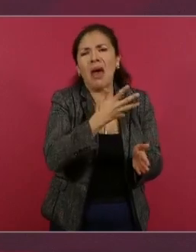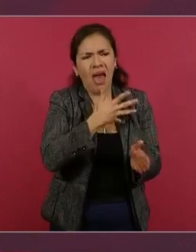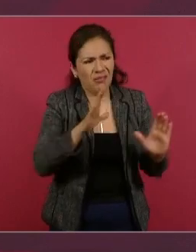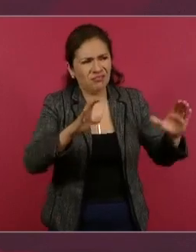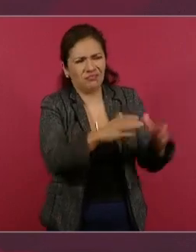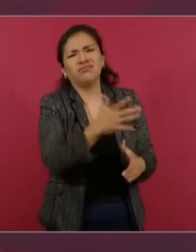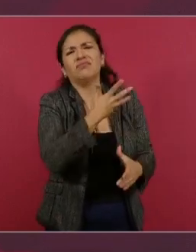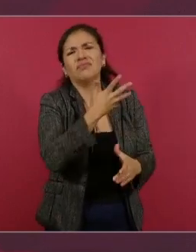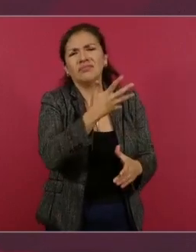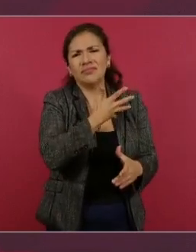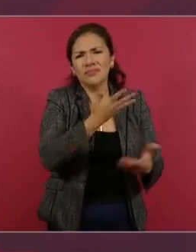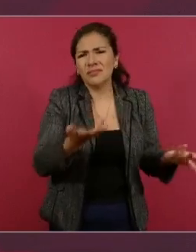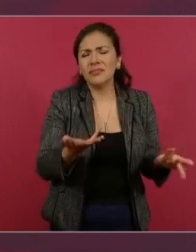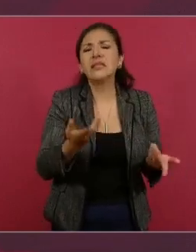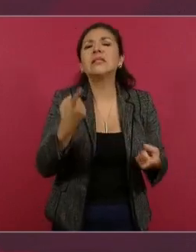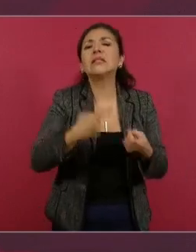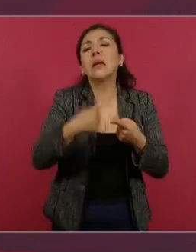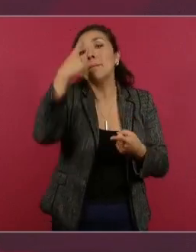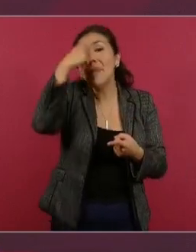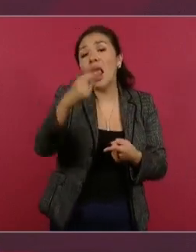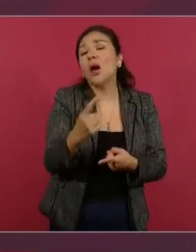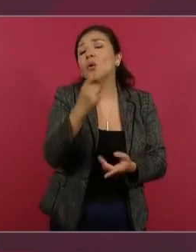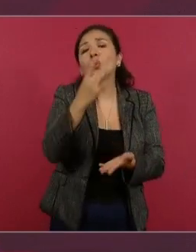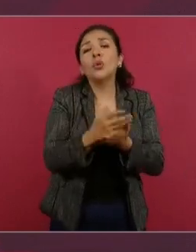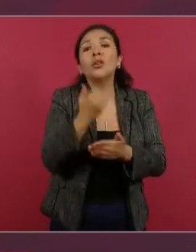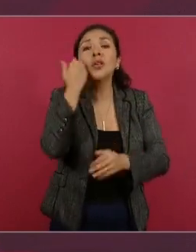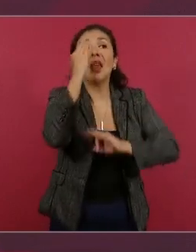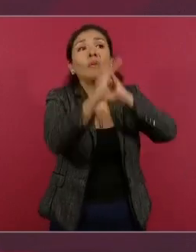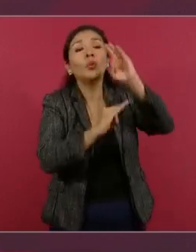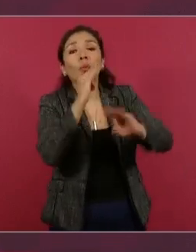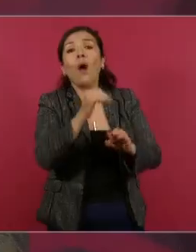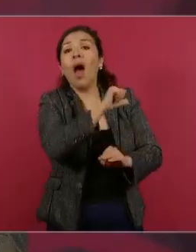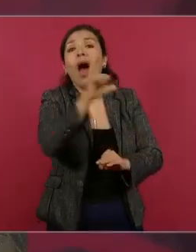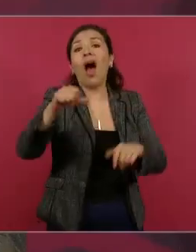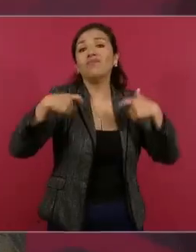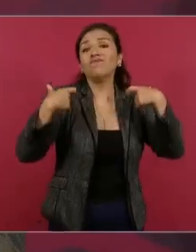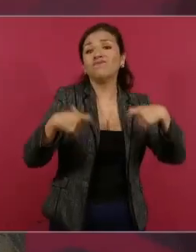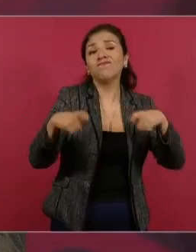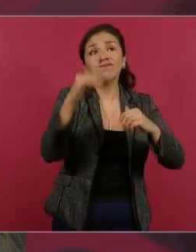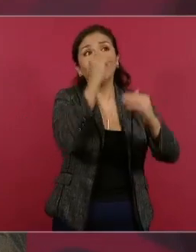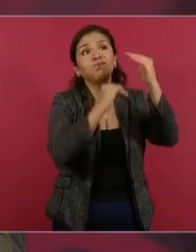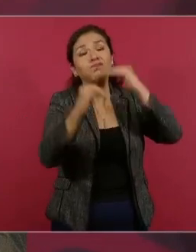porque están para servirles a los de arriba.